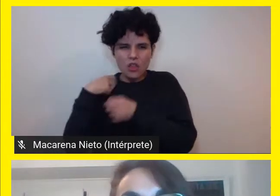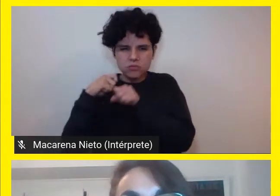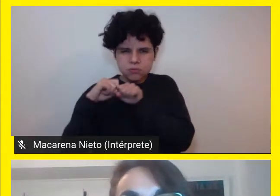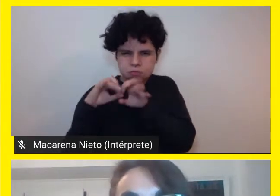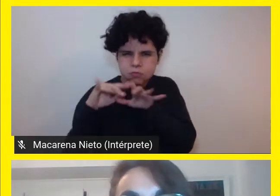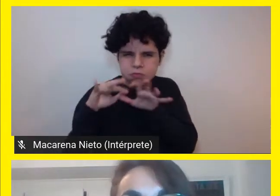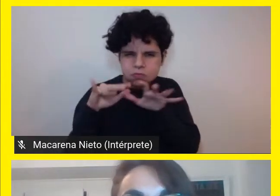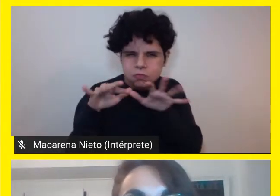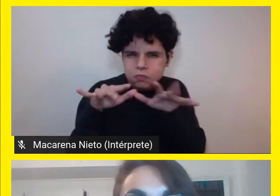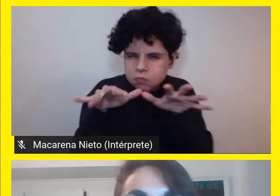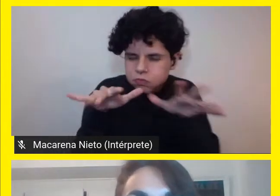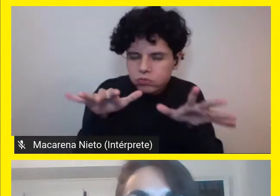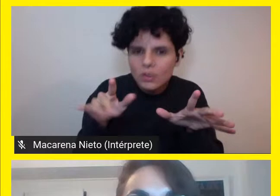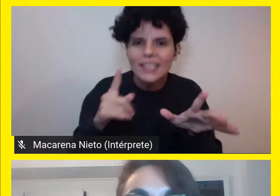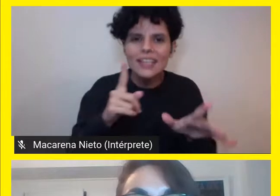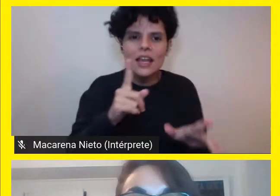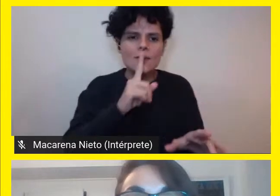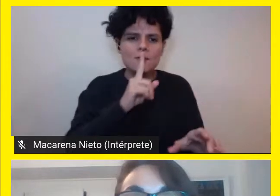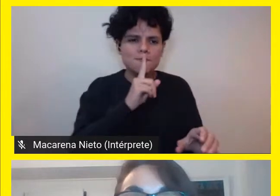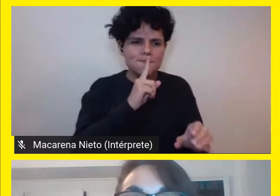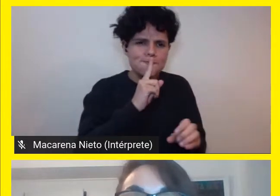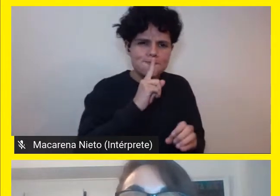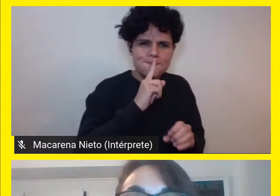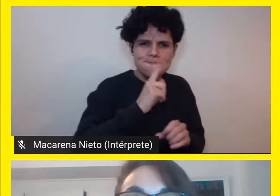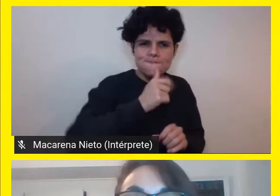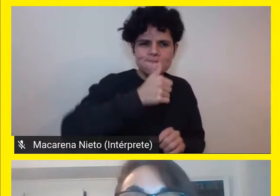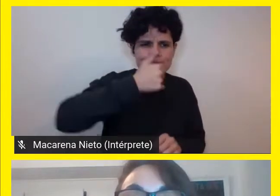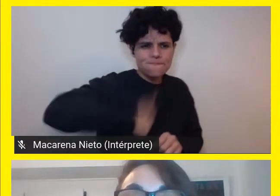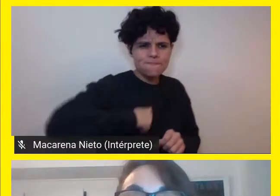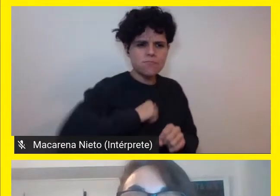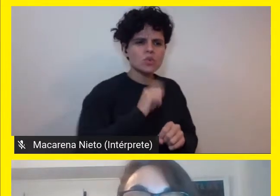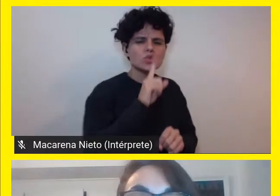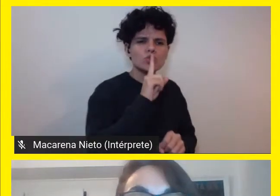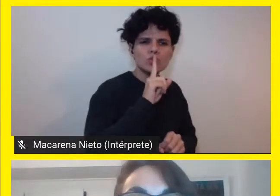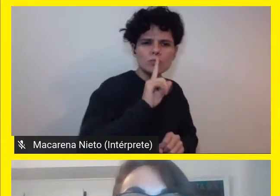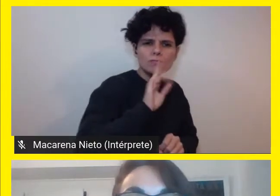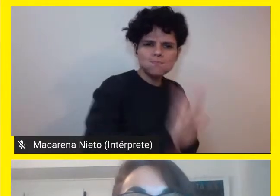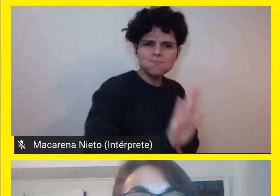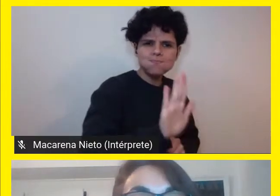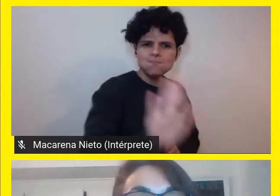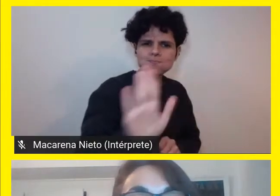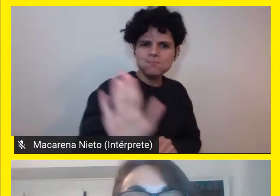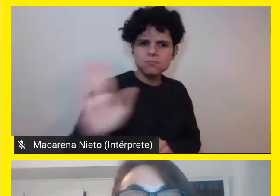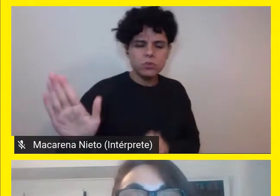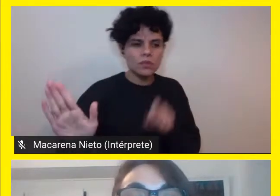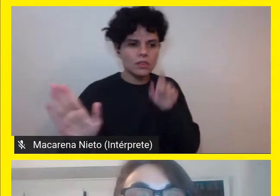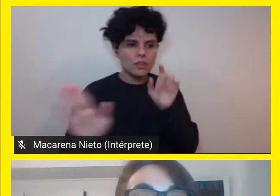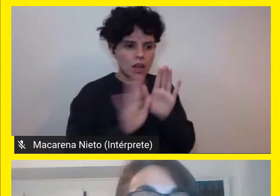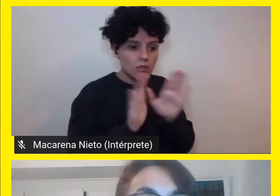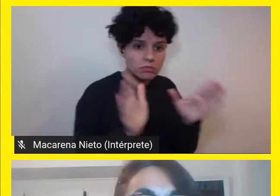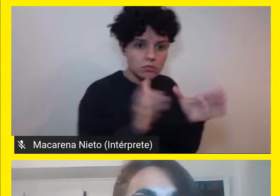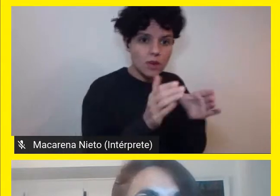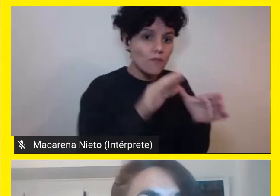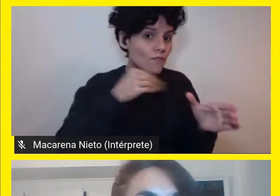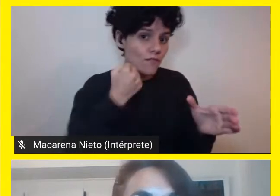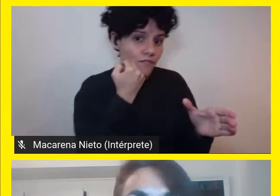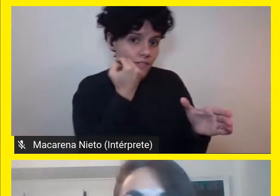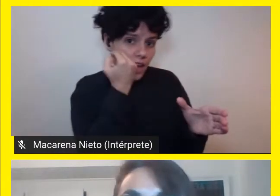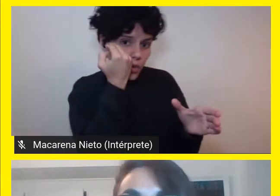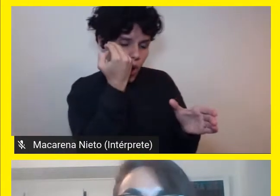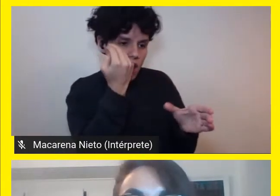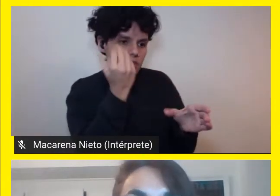aplacar, es acallar, es intentar de que cada uno se vaya por su lado a través de la vergüenza, del miedo, de